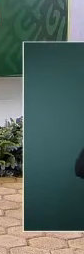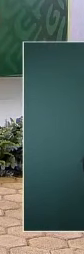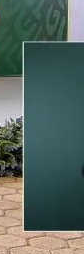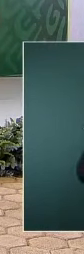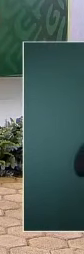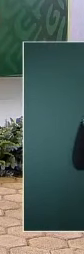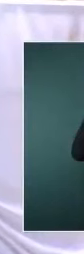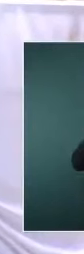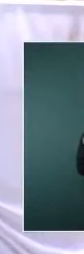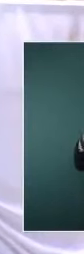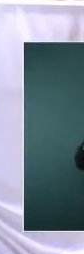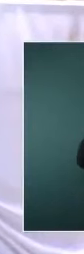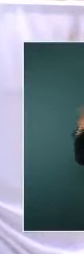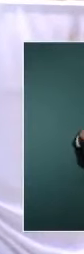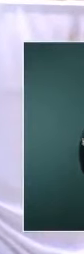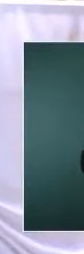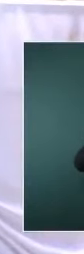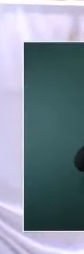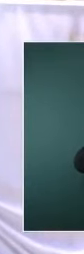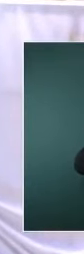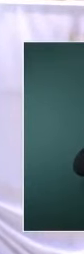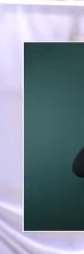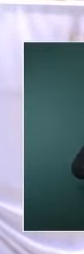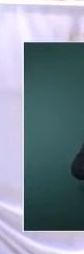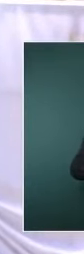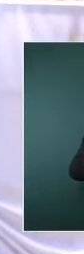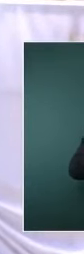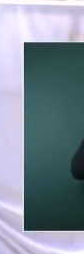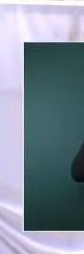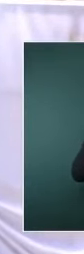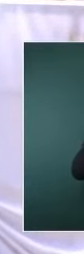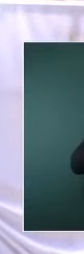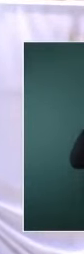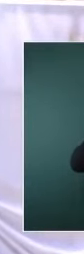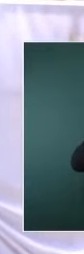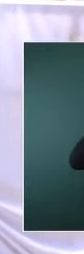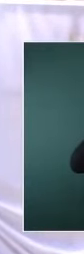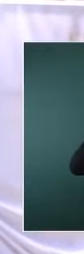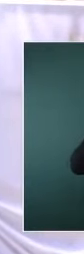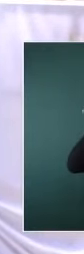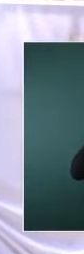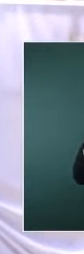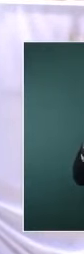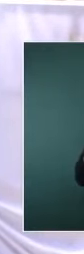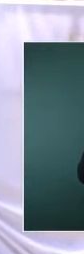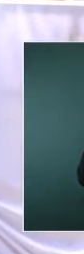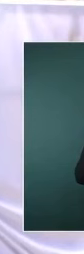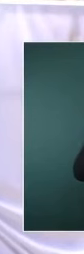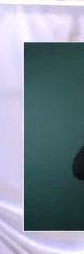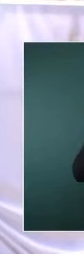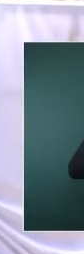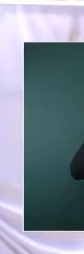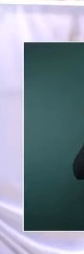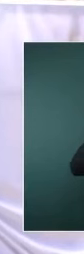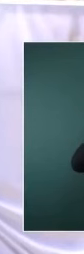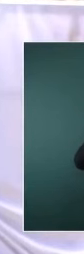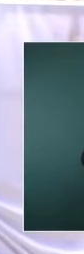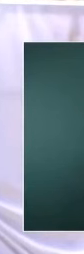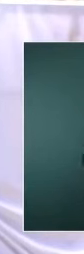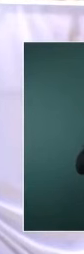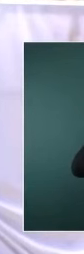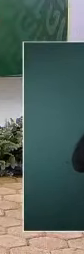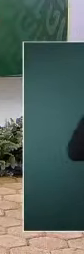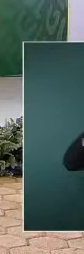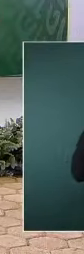Peña Nieto, una especie de rey del cash que manejaba enormes cantidades de dinero en efectivo para la